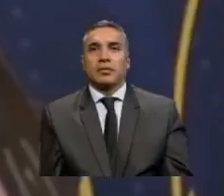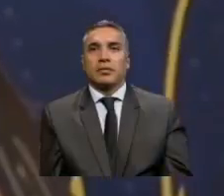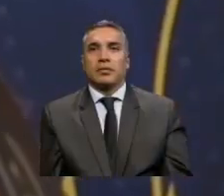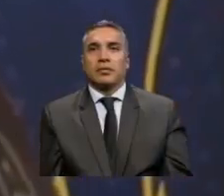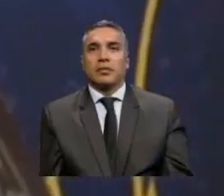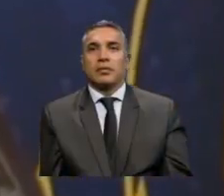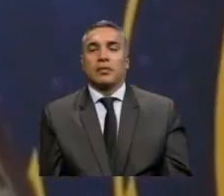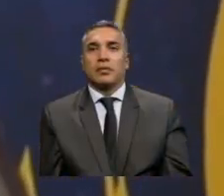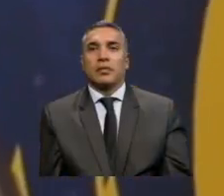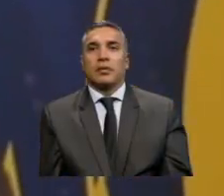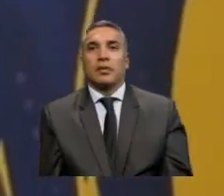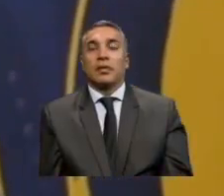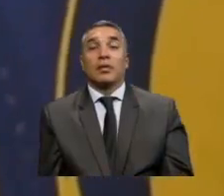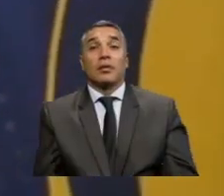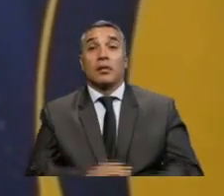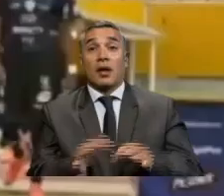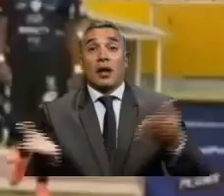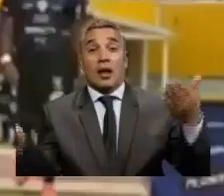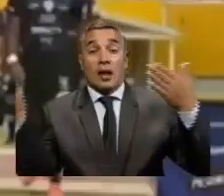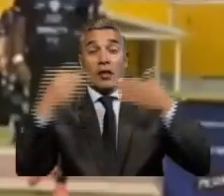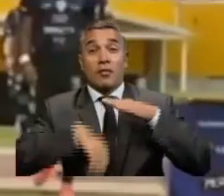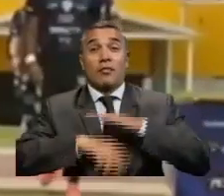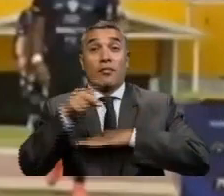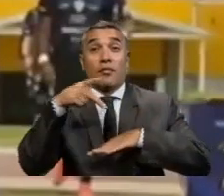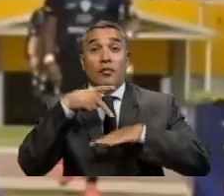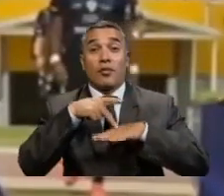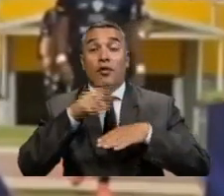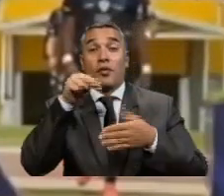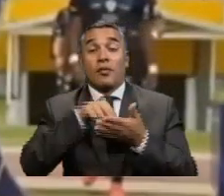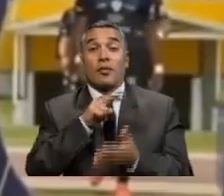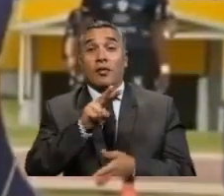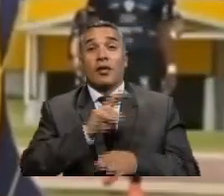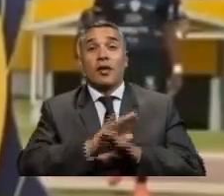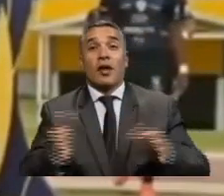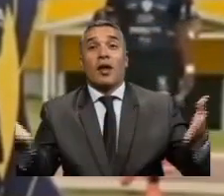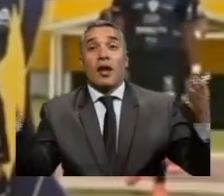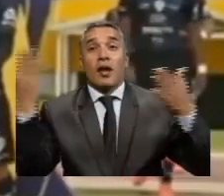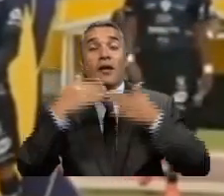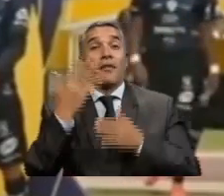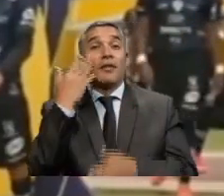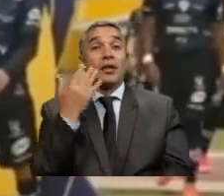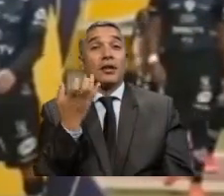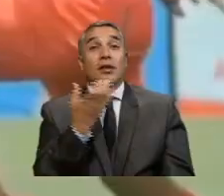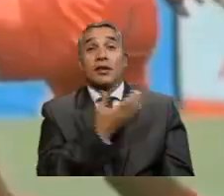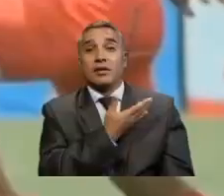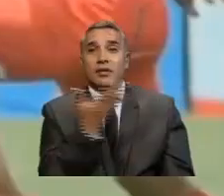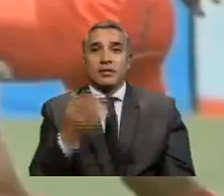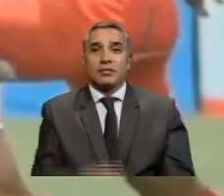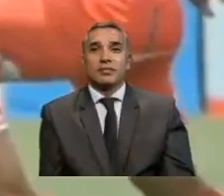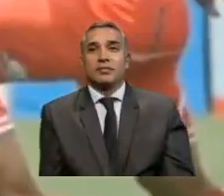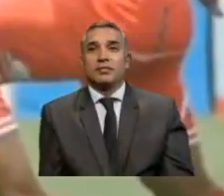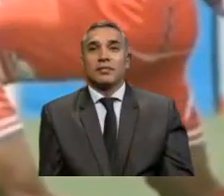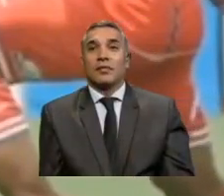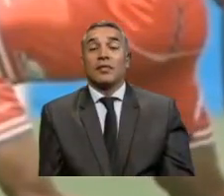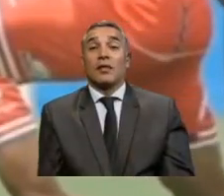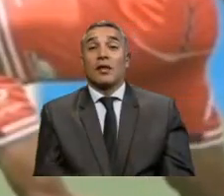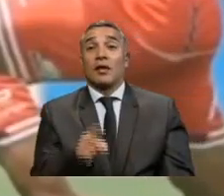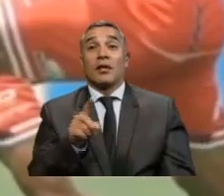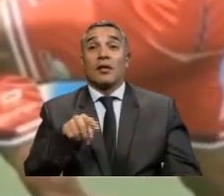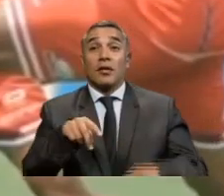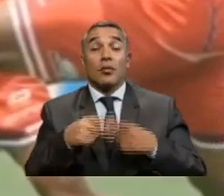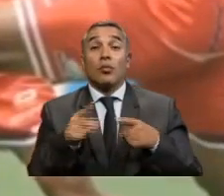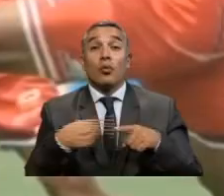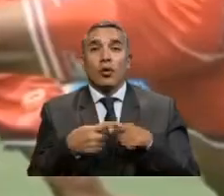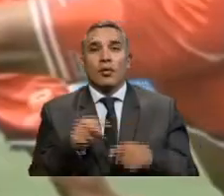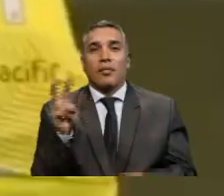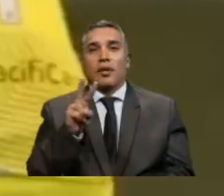a un paso de cerrarse la puerta liga Pro 2022 llega la finalización con la fecha 15 la segunda etapa con la jornada que arranca